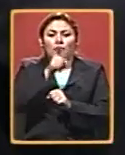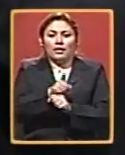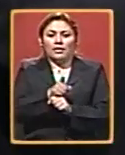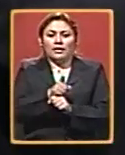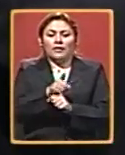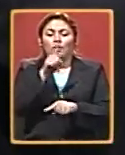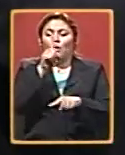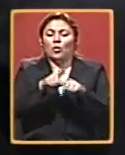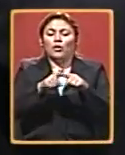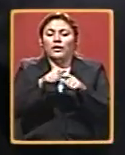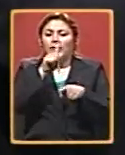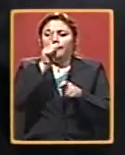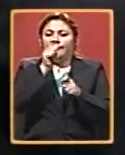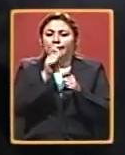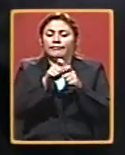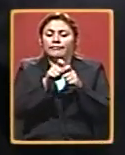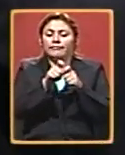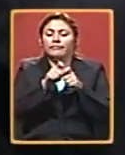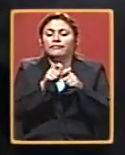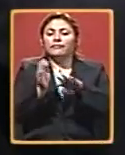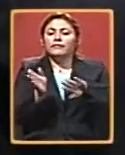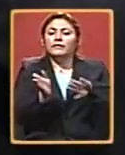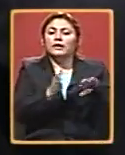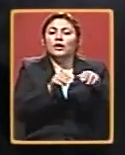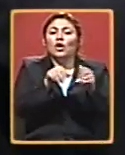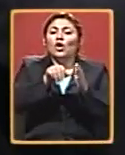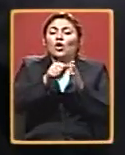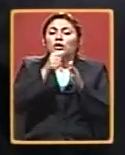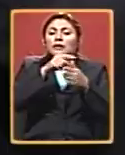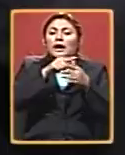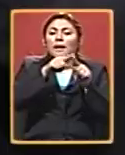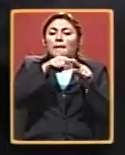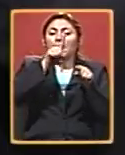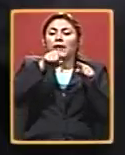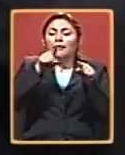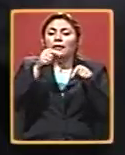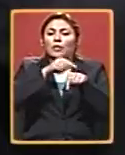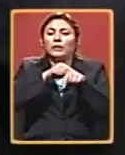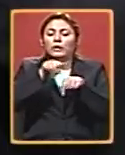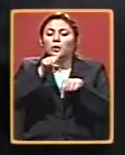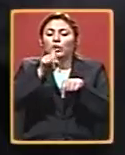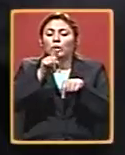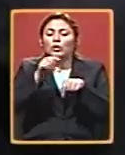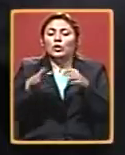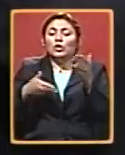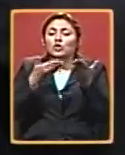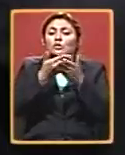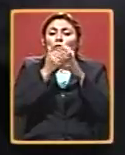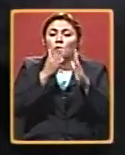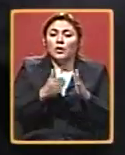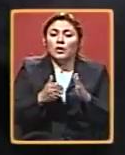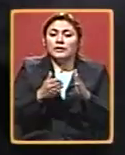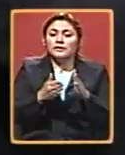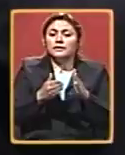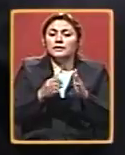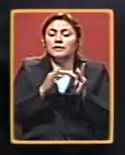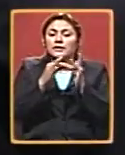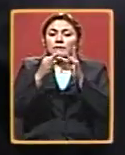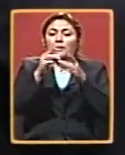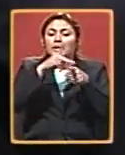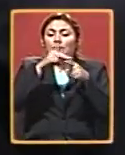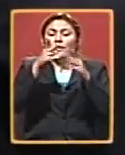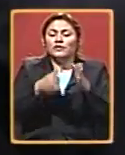poder concretarlo. Y la otra variable que en ese momento se cuestionaba era que los proveedores, valga decir, los profesionales sobre todo, no